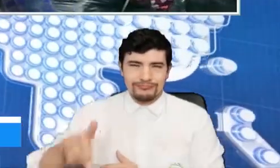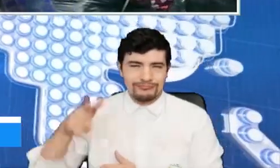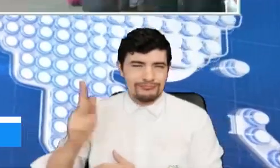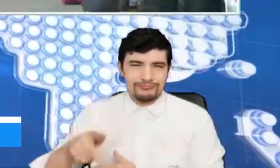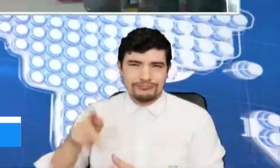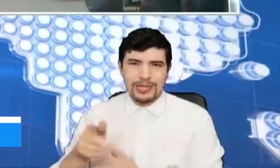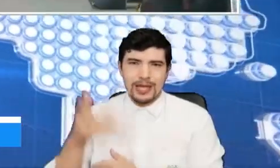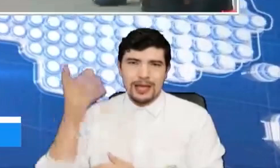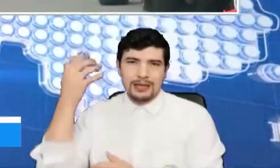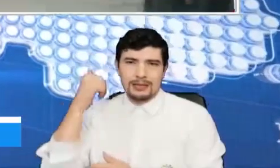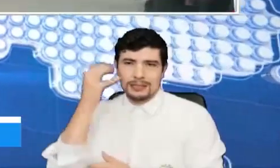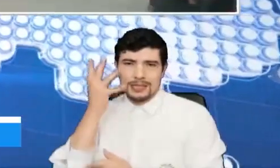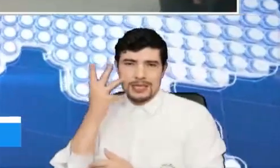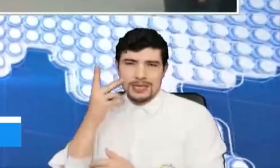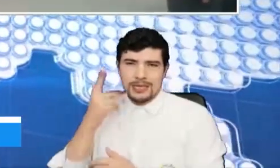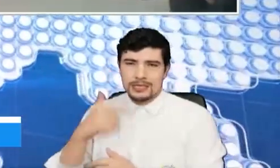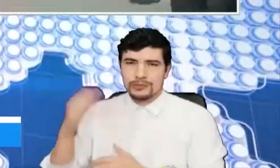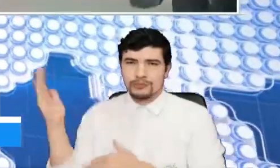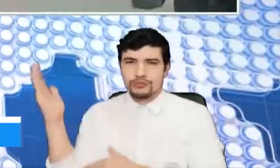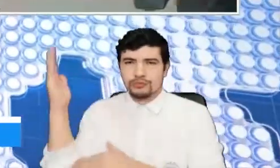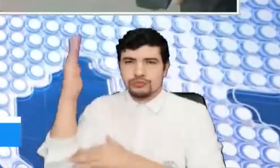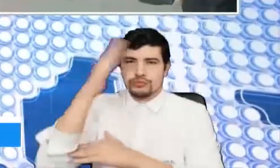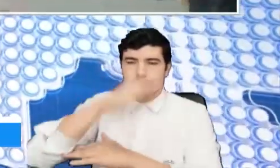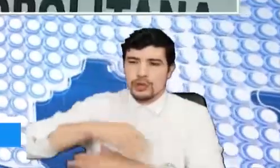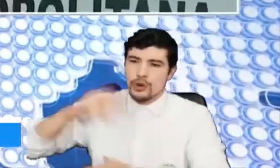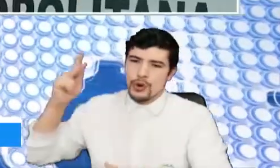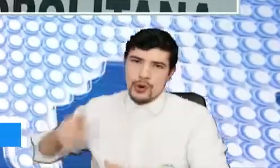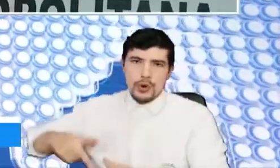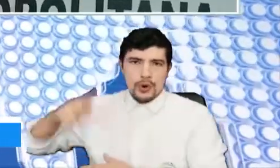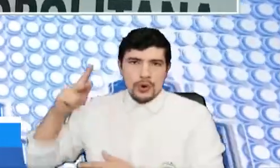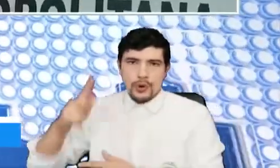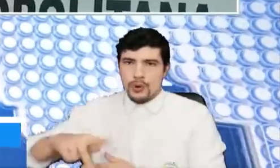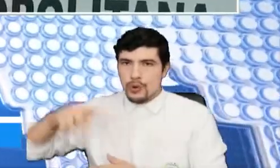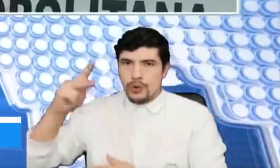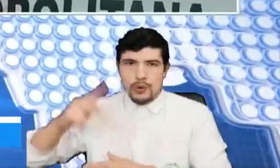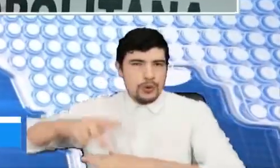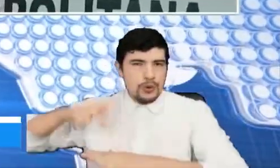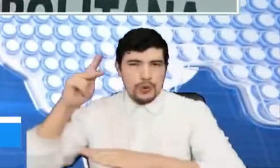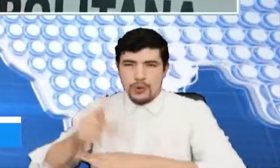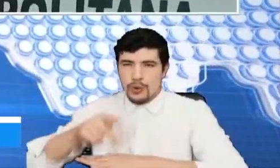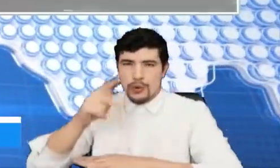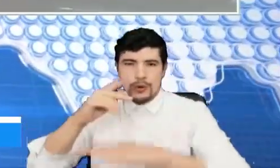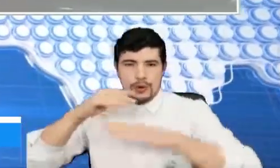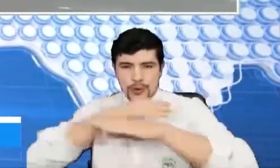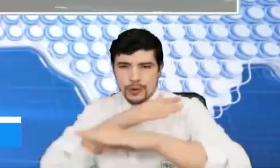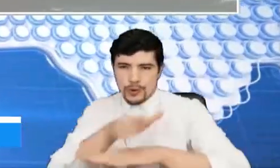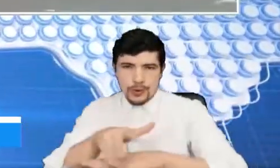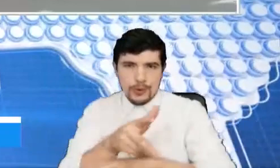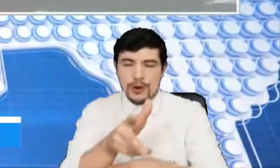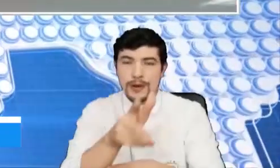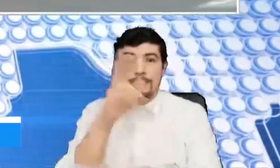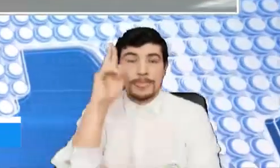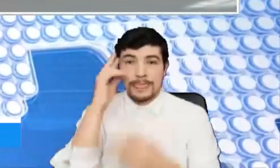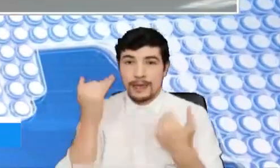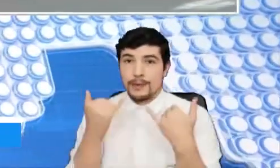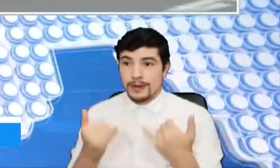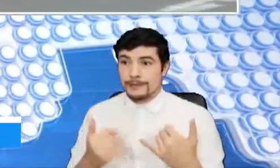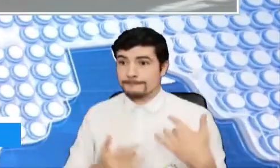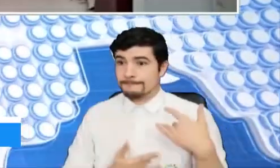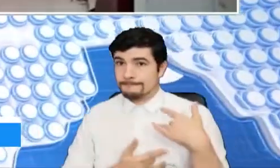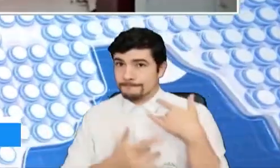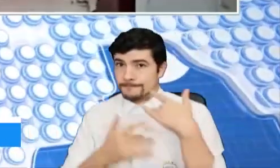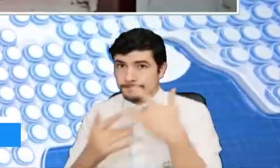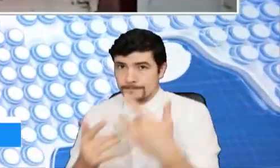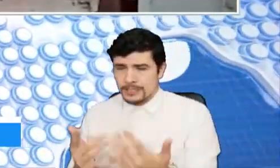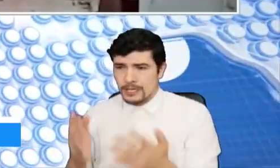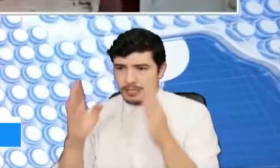camino desde estos sitios de procedencia. Hemos procedido a hacer una atención social y hemos procedido a evitar también algunos riesgos